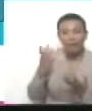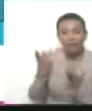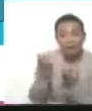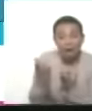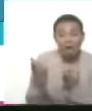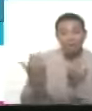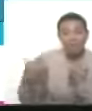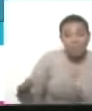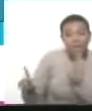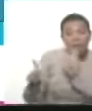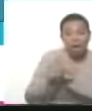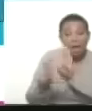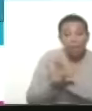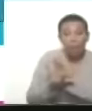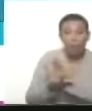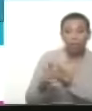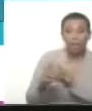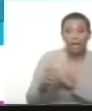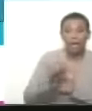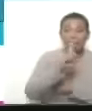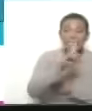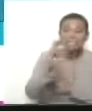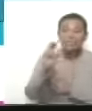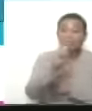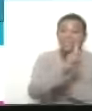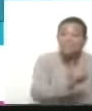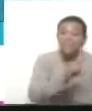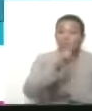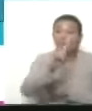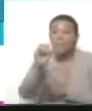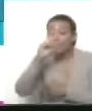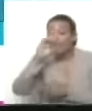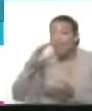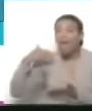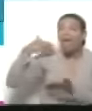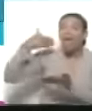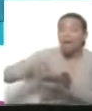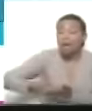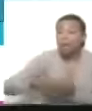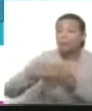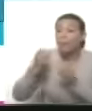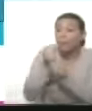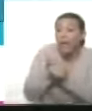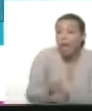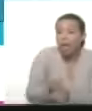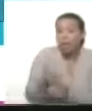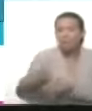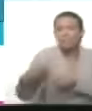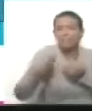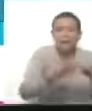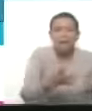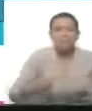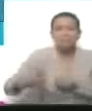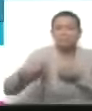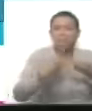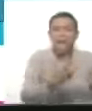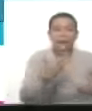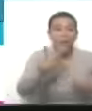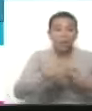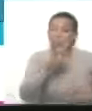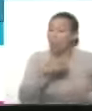controversia desde hace más de 120 años pero inclusive han entregado de manera insolente